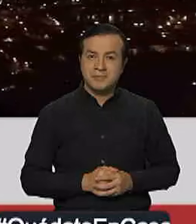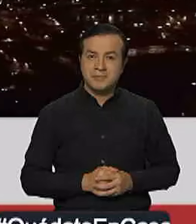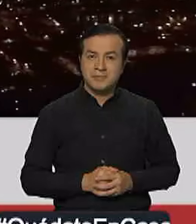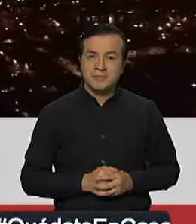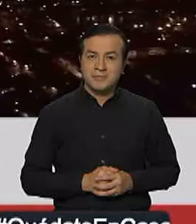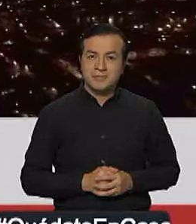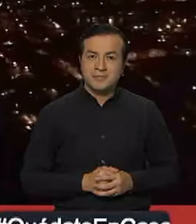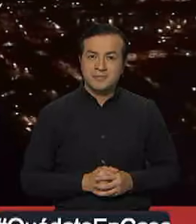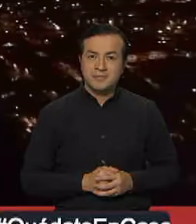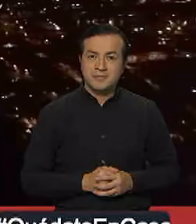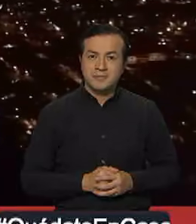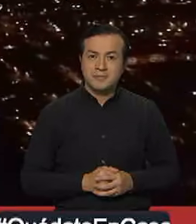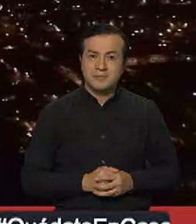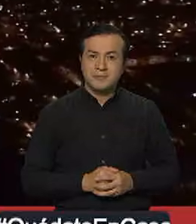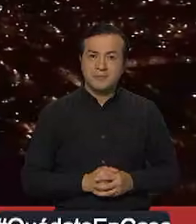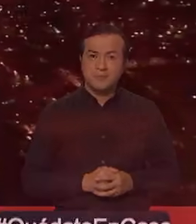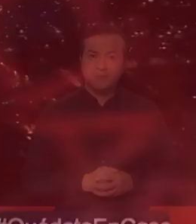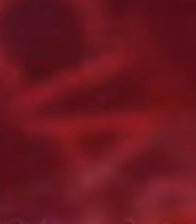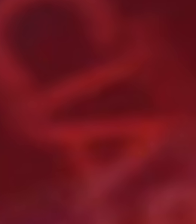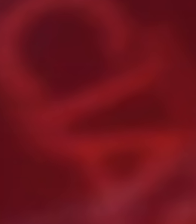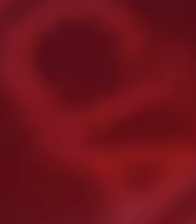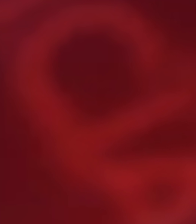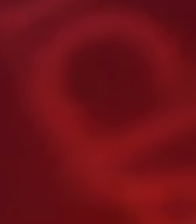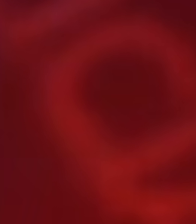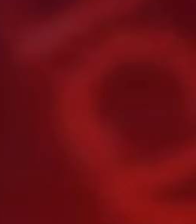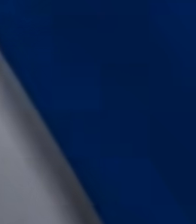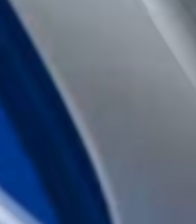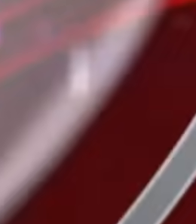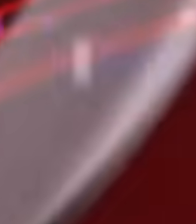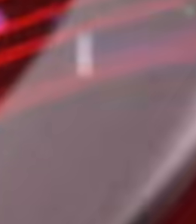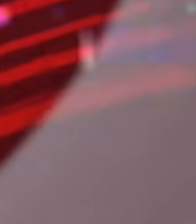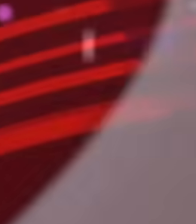Fabricio Ceballos, Medios Públicos.